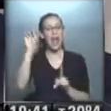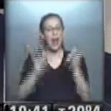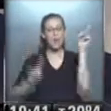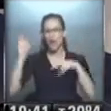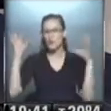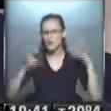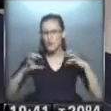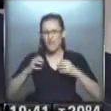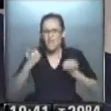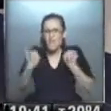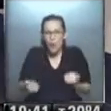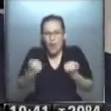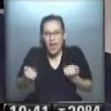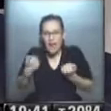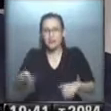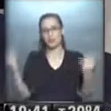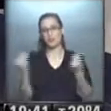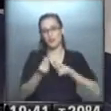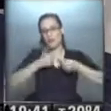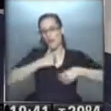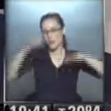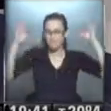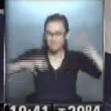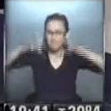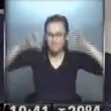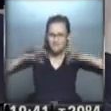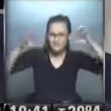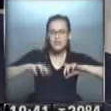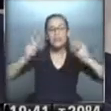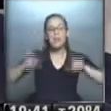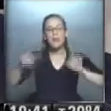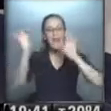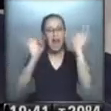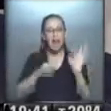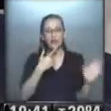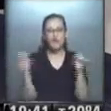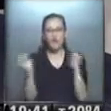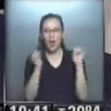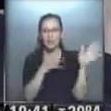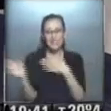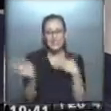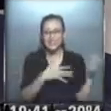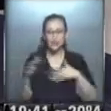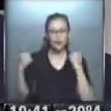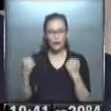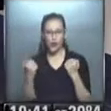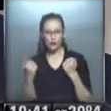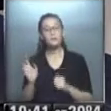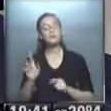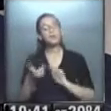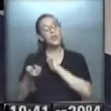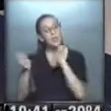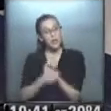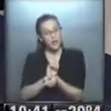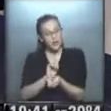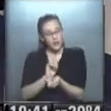tormentas van a ser muy fuertes, con abundante caída de agua y la posibilidad de granizo y ráfagas fuertes de viento. El mal tiempo se irá trasladando hacia el este y llegará